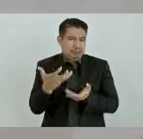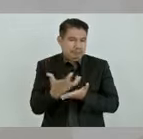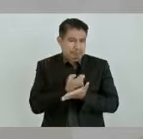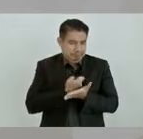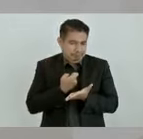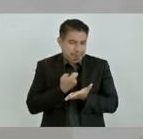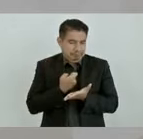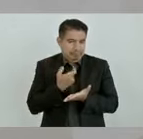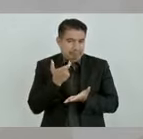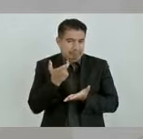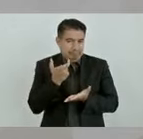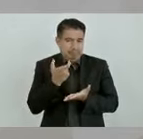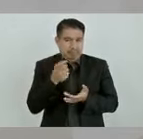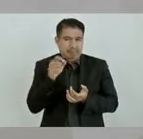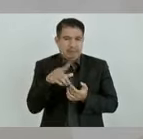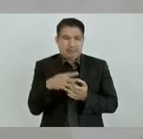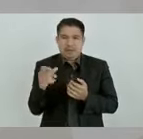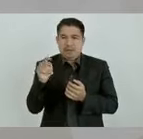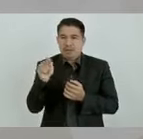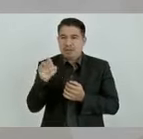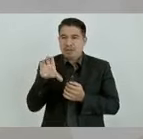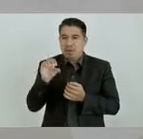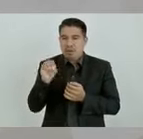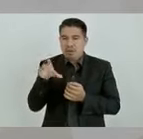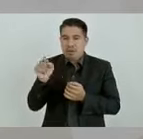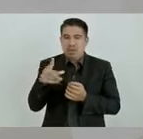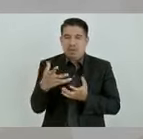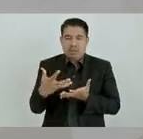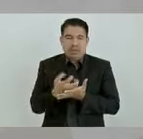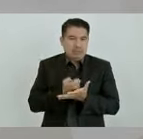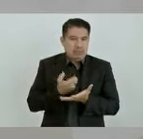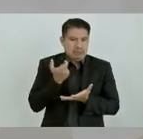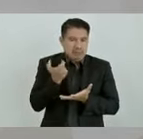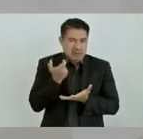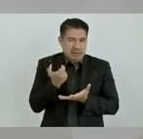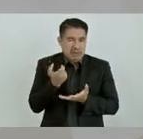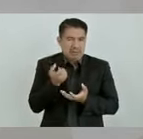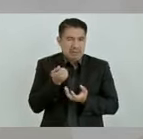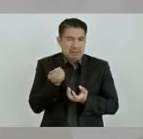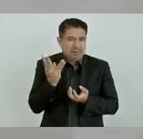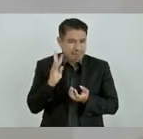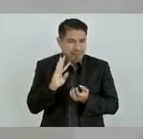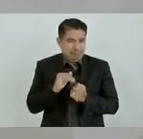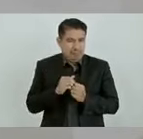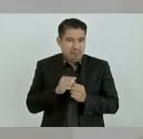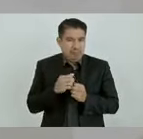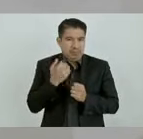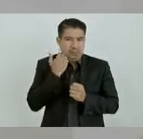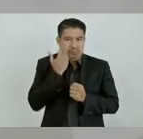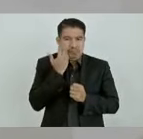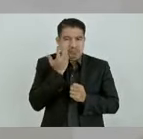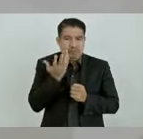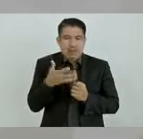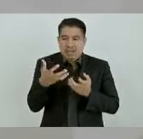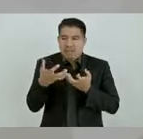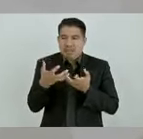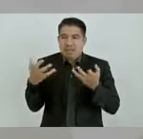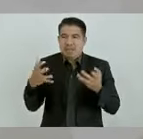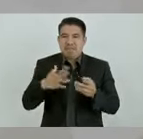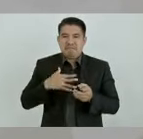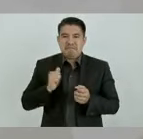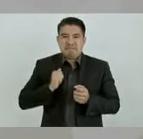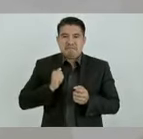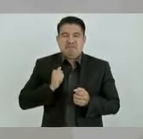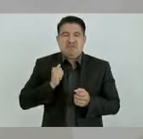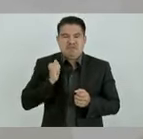en la construcción del aeropuerto de Texcoco, la verdad que querían quedarse con los terrenos